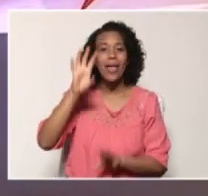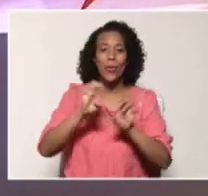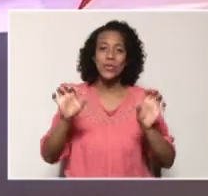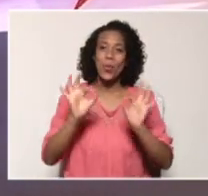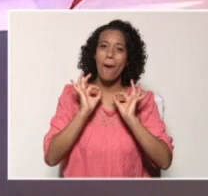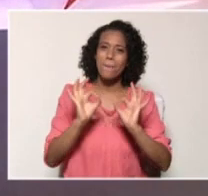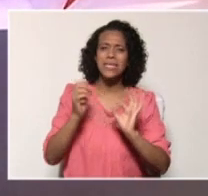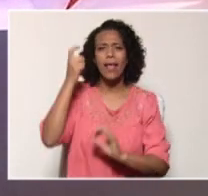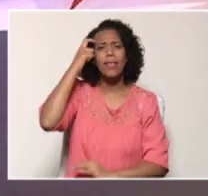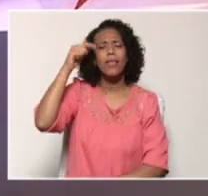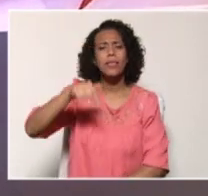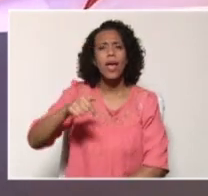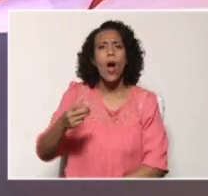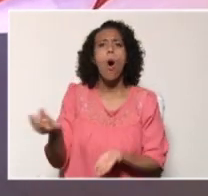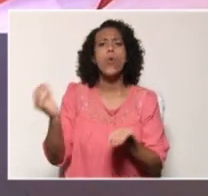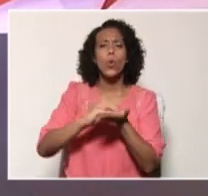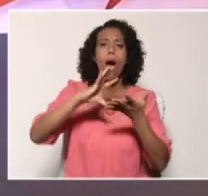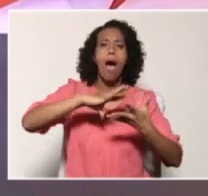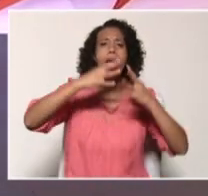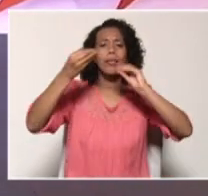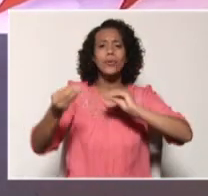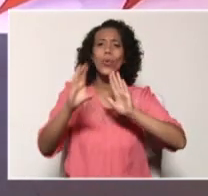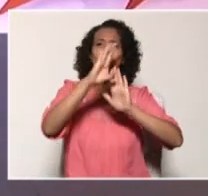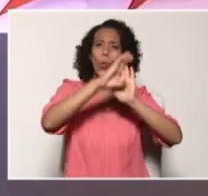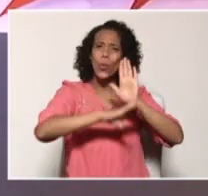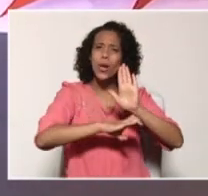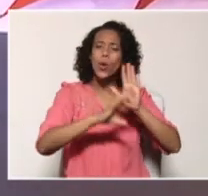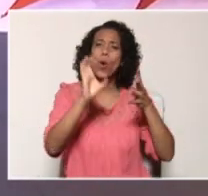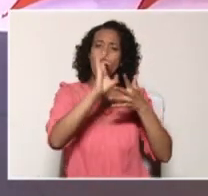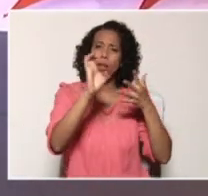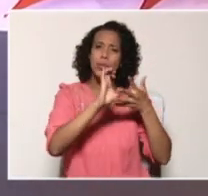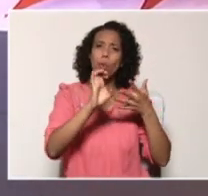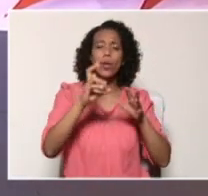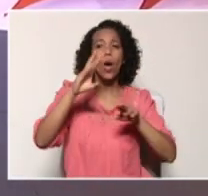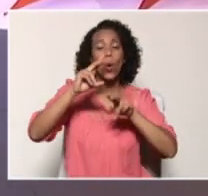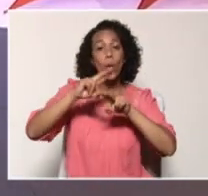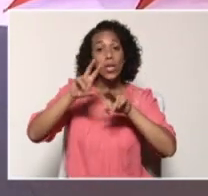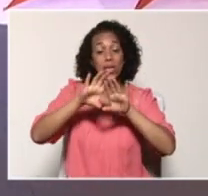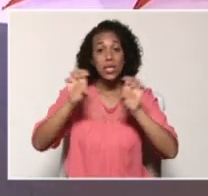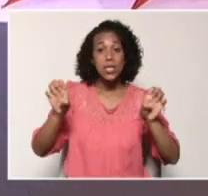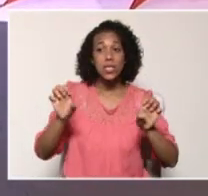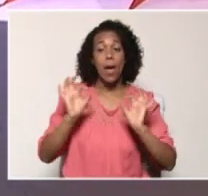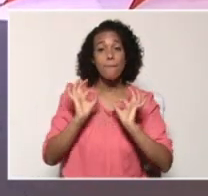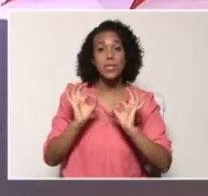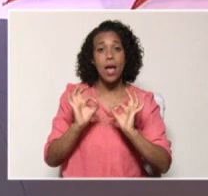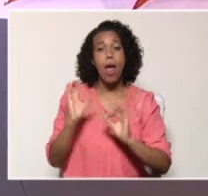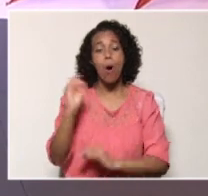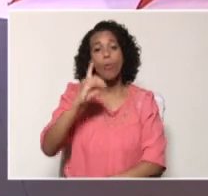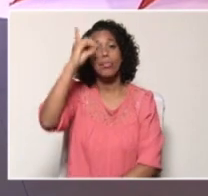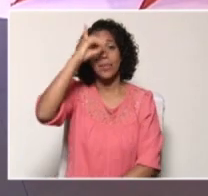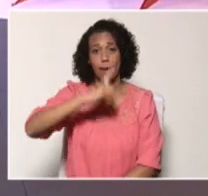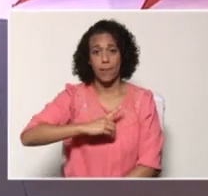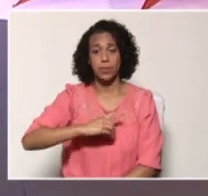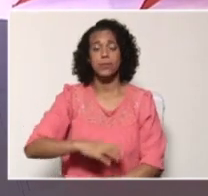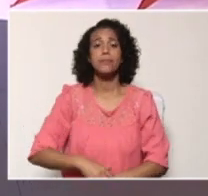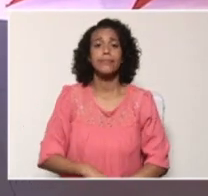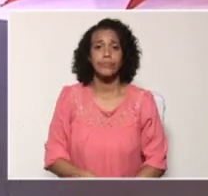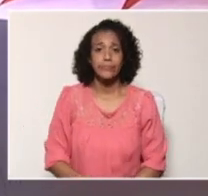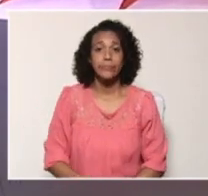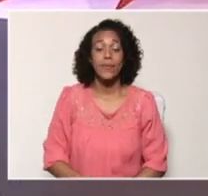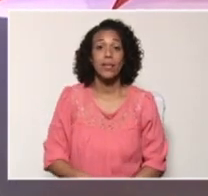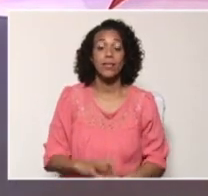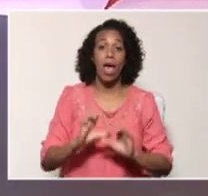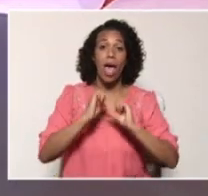especial y el día de hoy estamos dando las adaptaciones y estrategias para nuestros niños y niñas con necesidades educativas especiales y o con discapacidad en